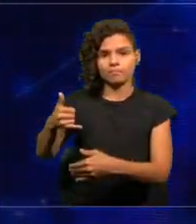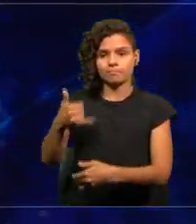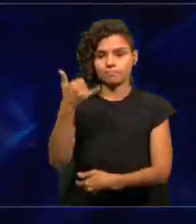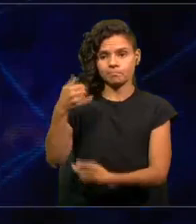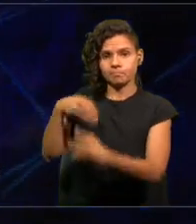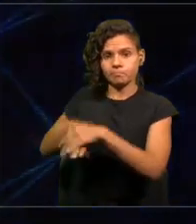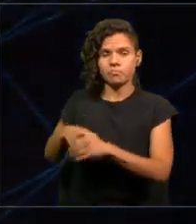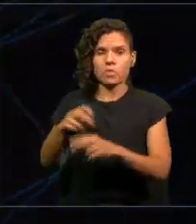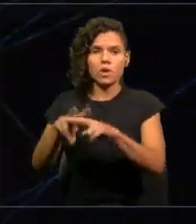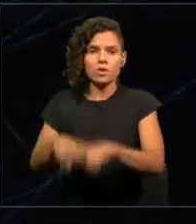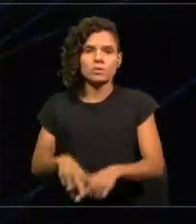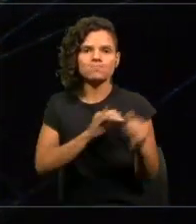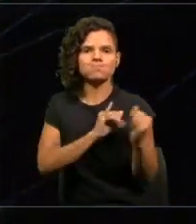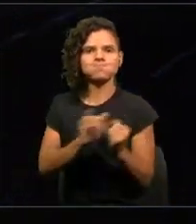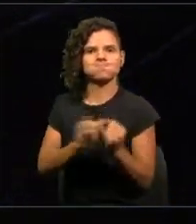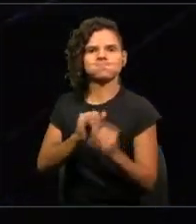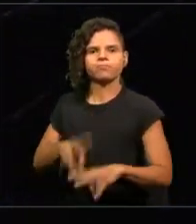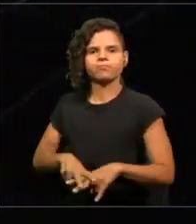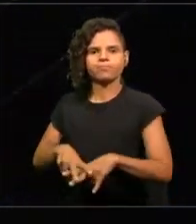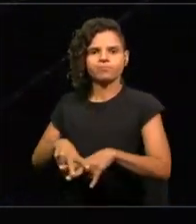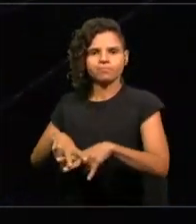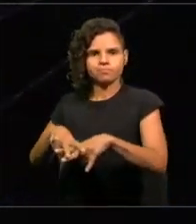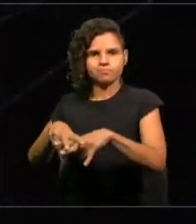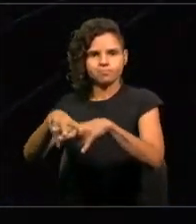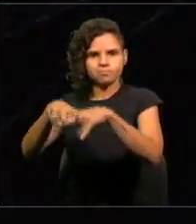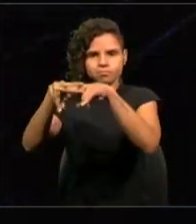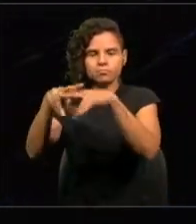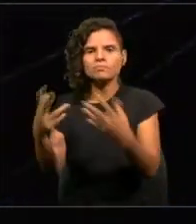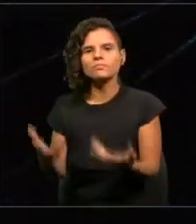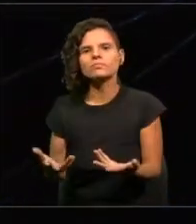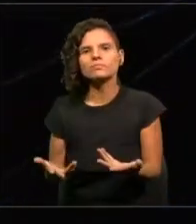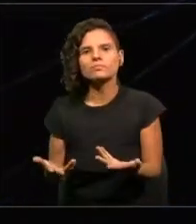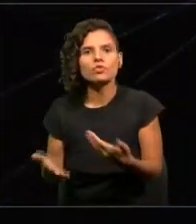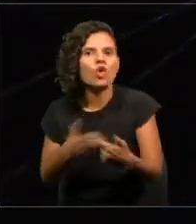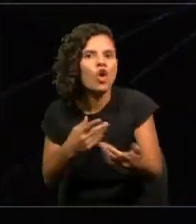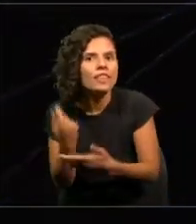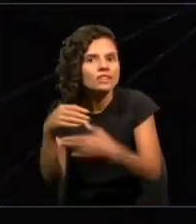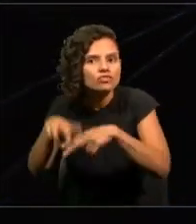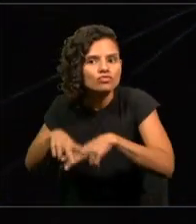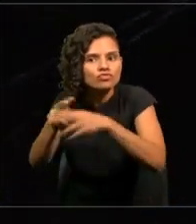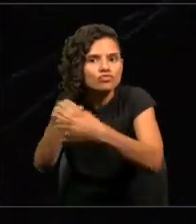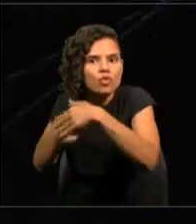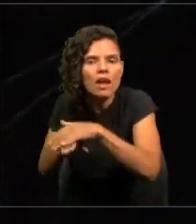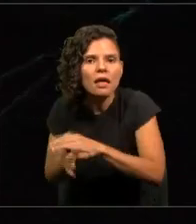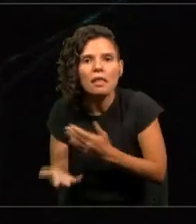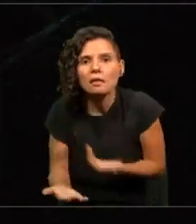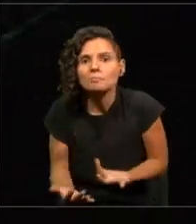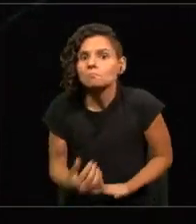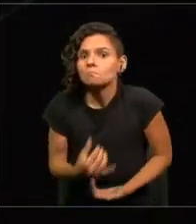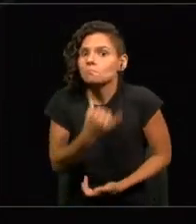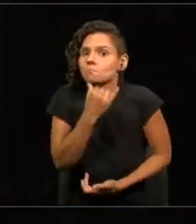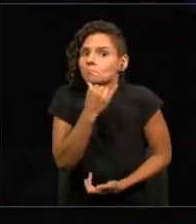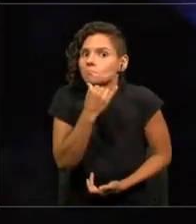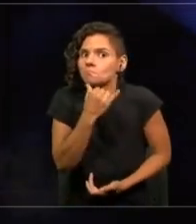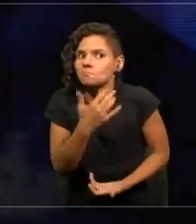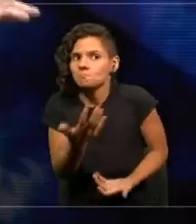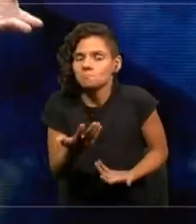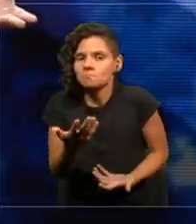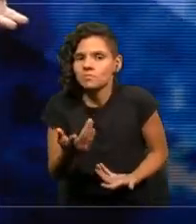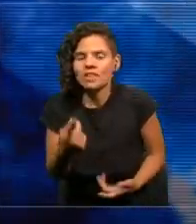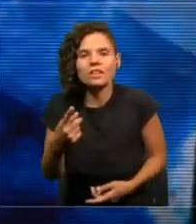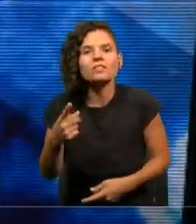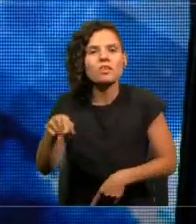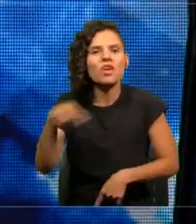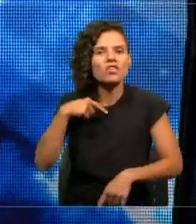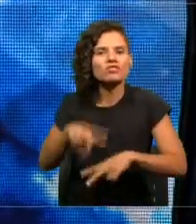y almacenando guardando en no sabemos dónde no tenemos muy claro muy bien pero que lo hacen las empresas